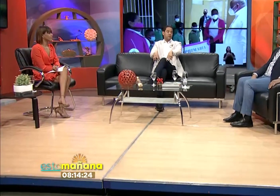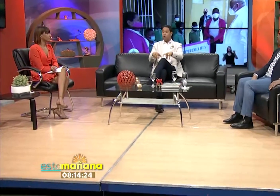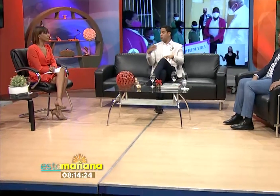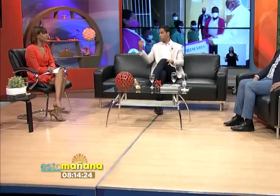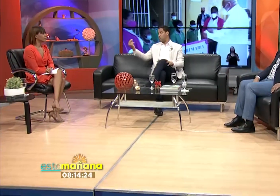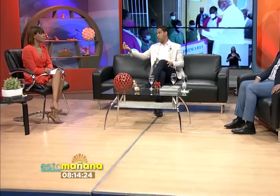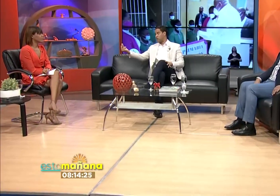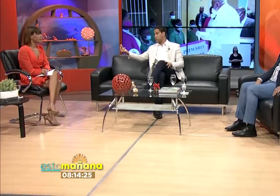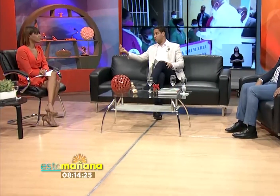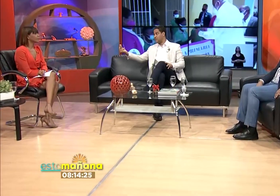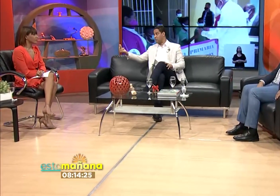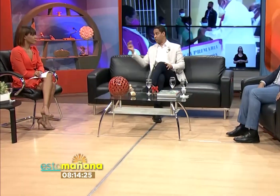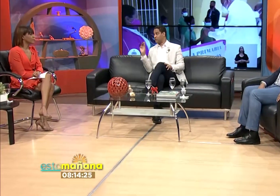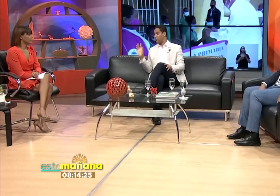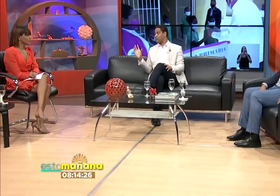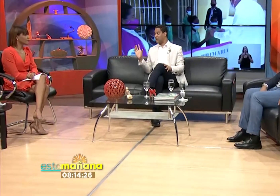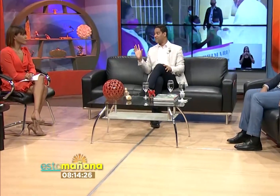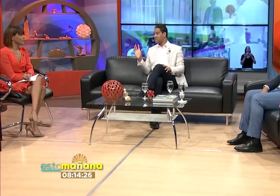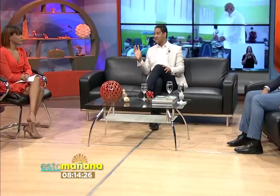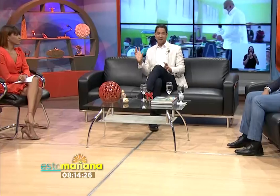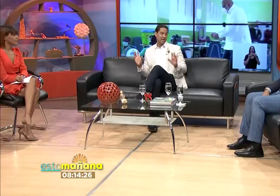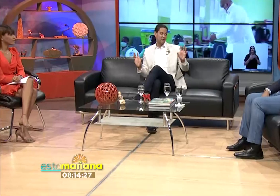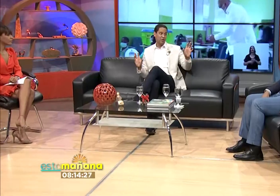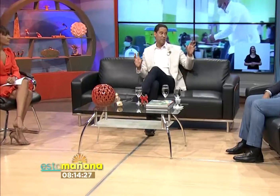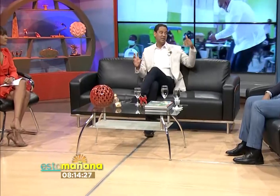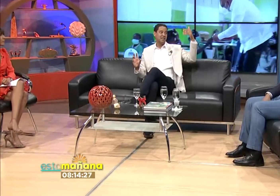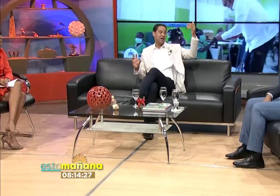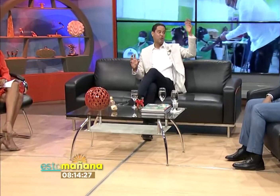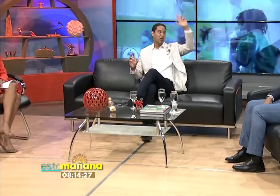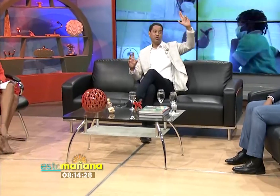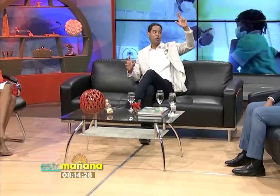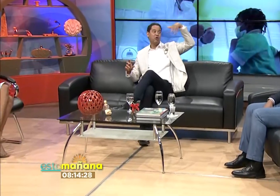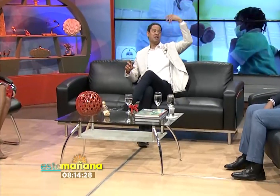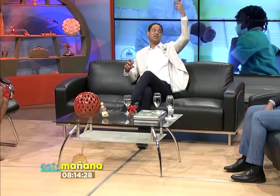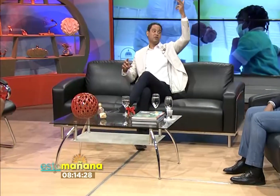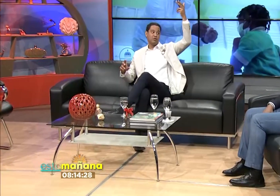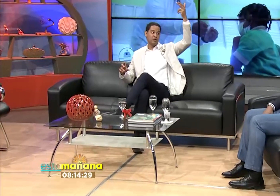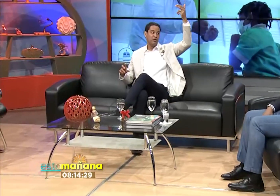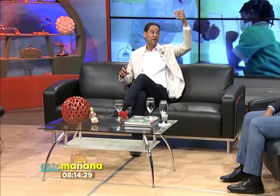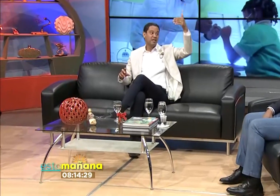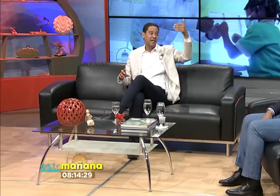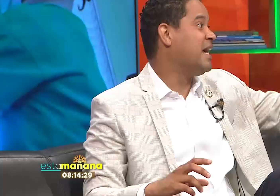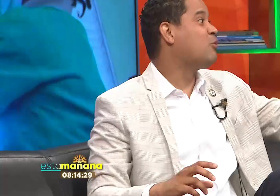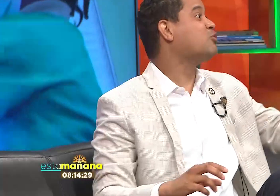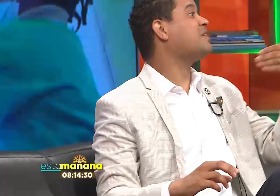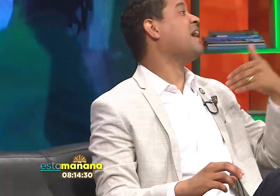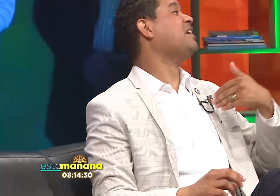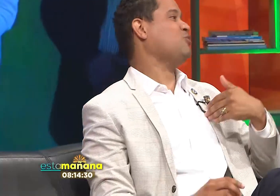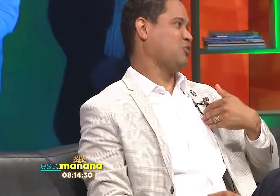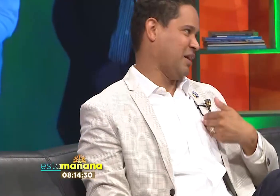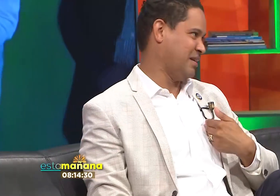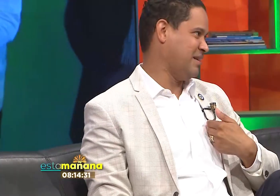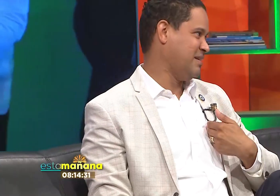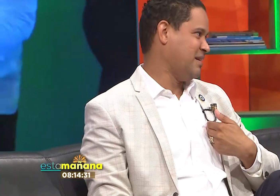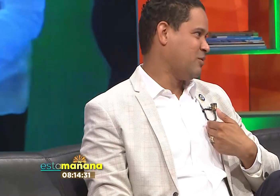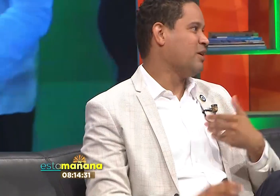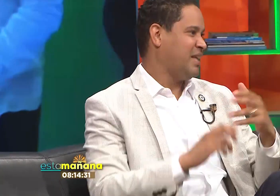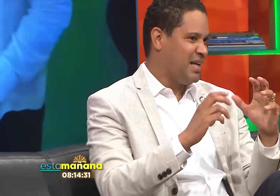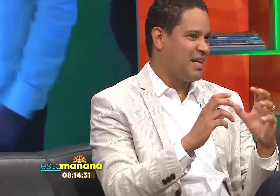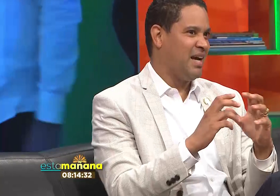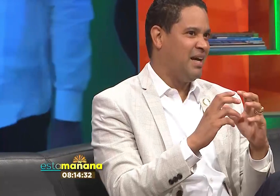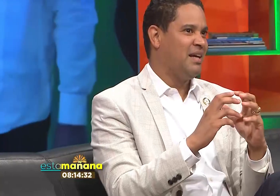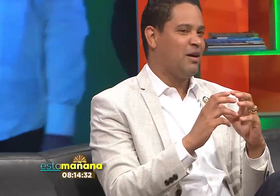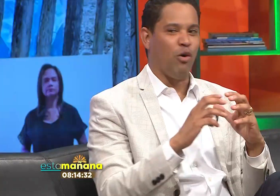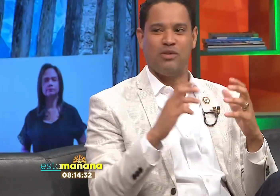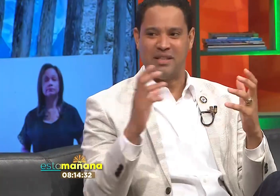centrarse como si ellos fueran docentes, porque esa es otra, que no es pensar como que yo voy a hacer, no, no, no, es que usted es docente. Entonces